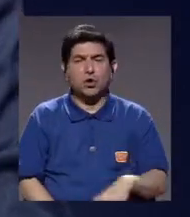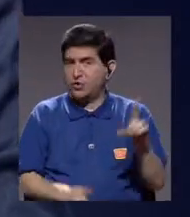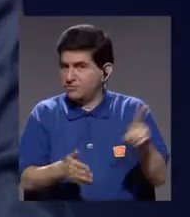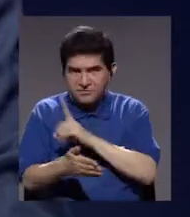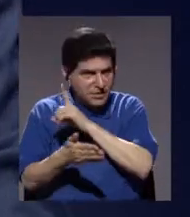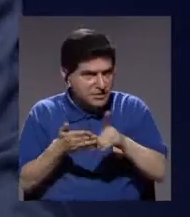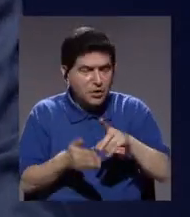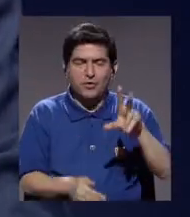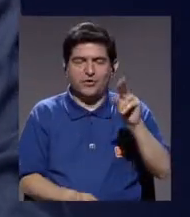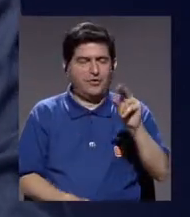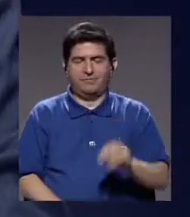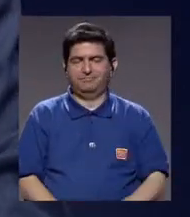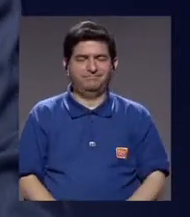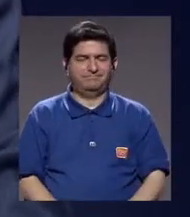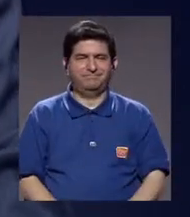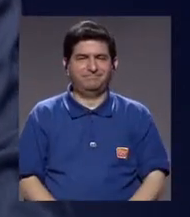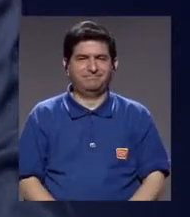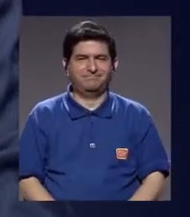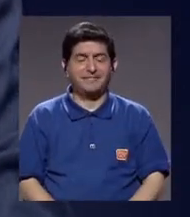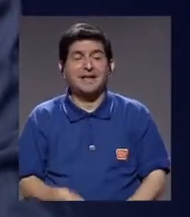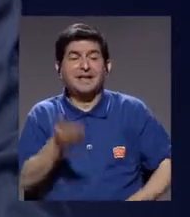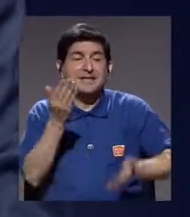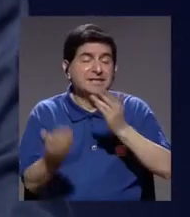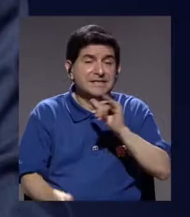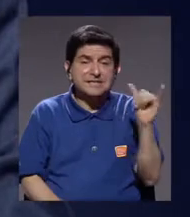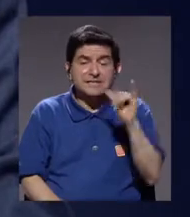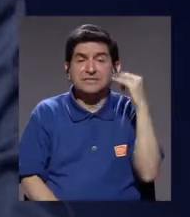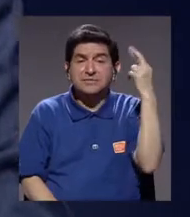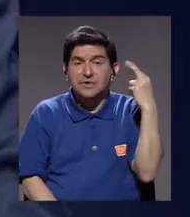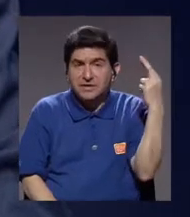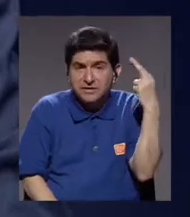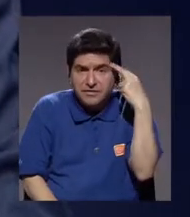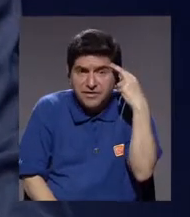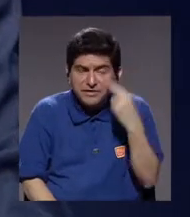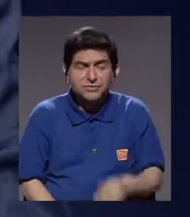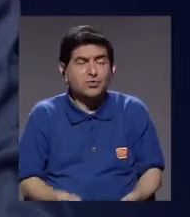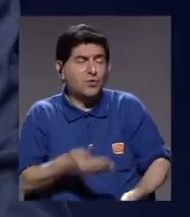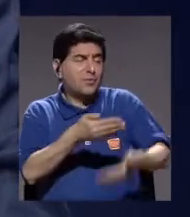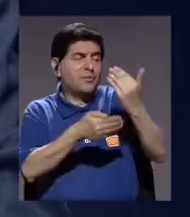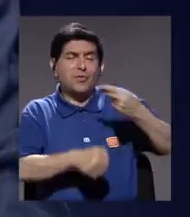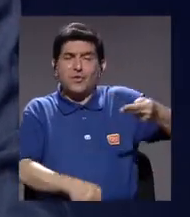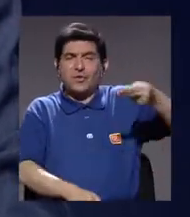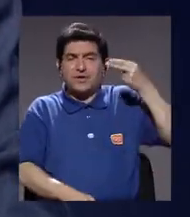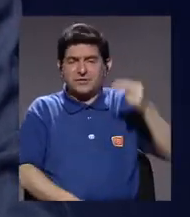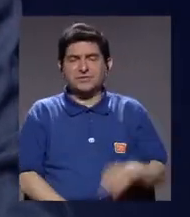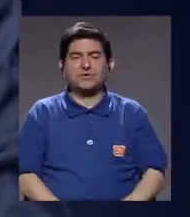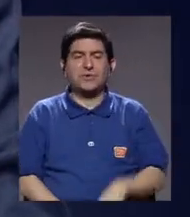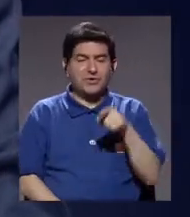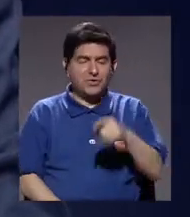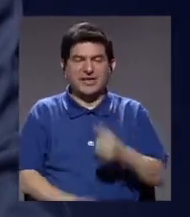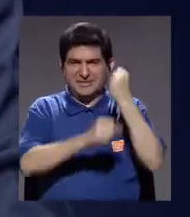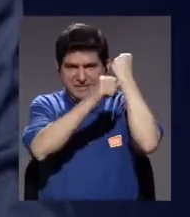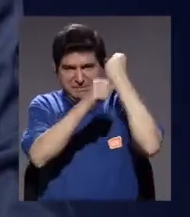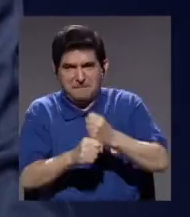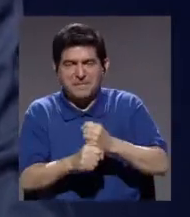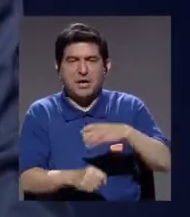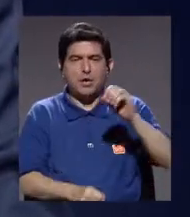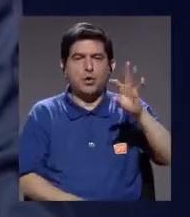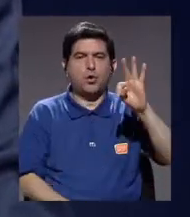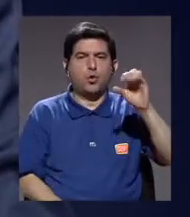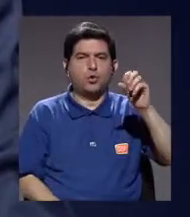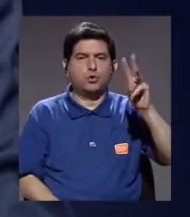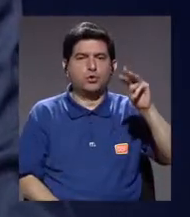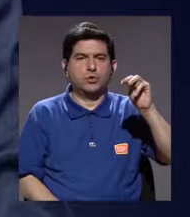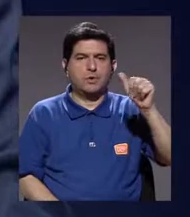De discriminación. Discriminación racial. Tal vez también justamente por el pasado del Imperio Otomano, que uh-huh.